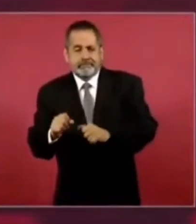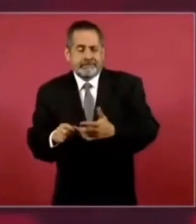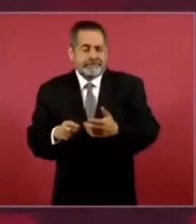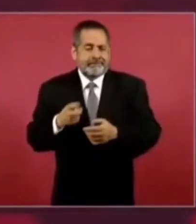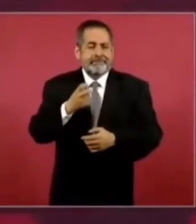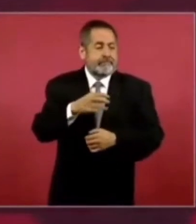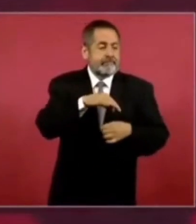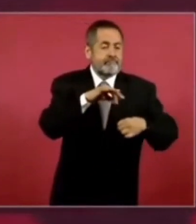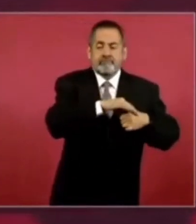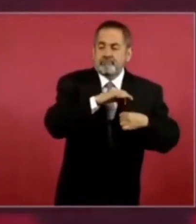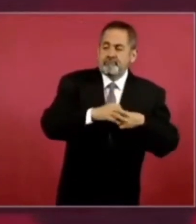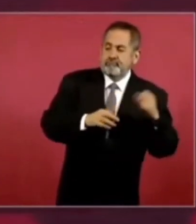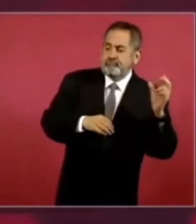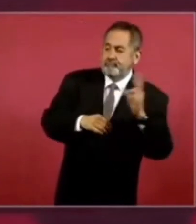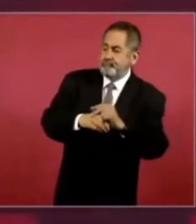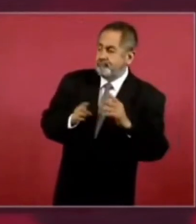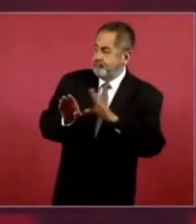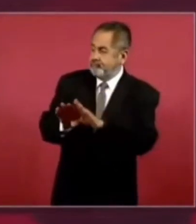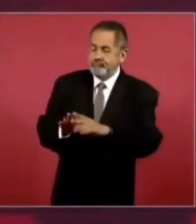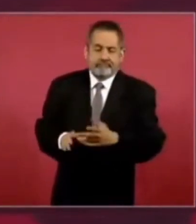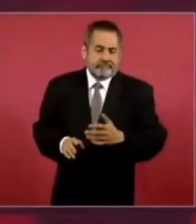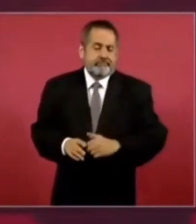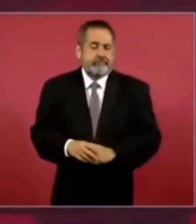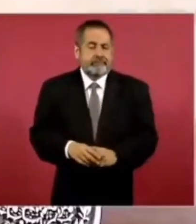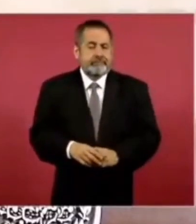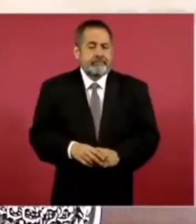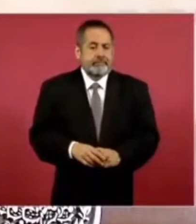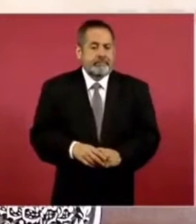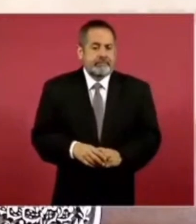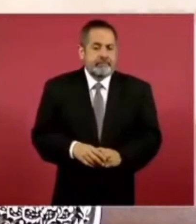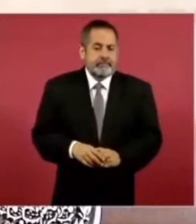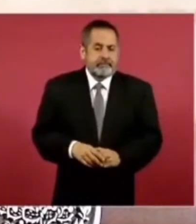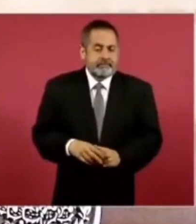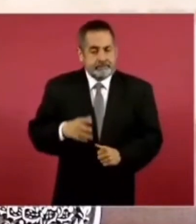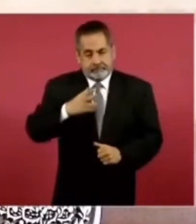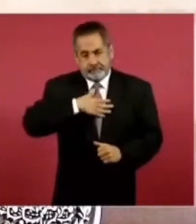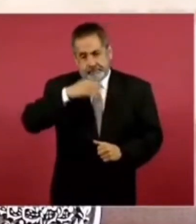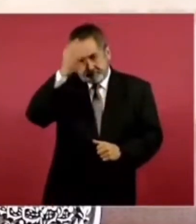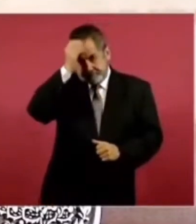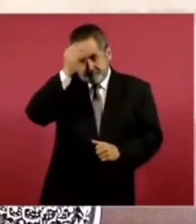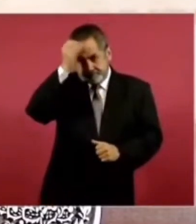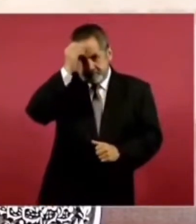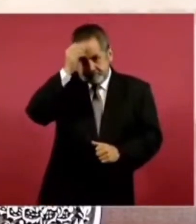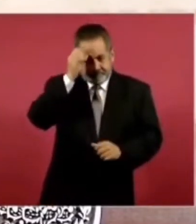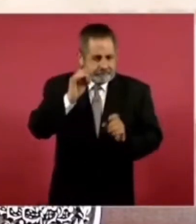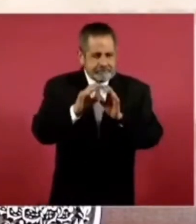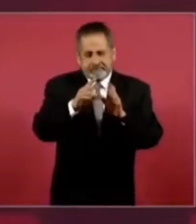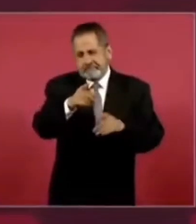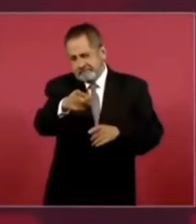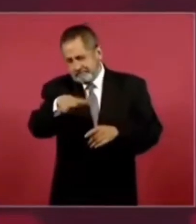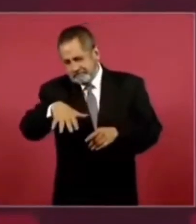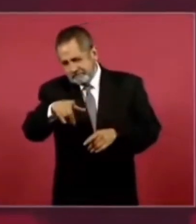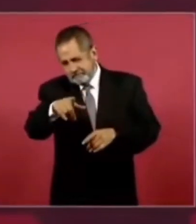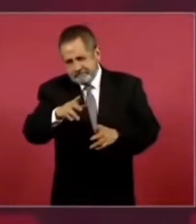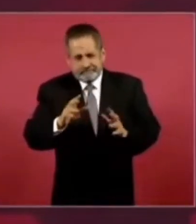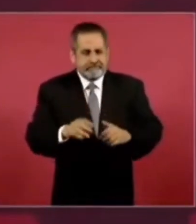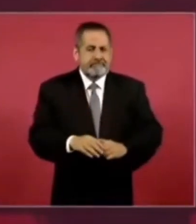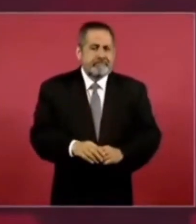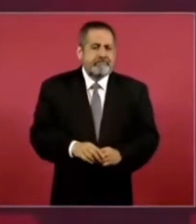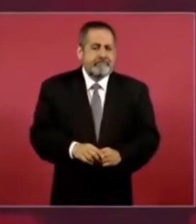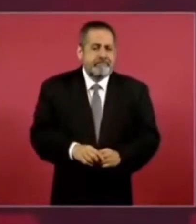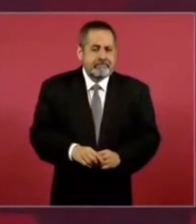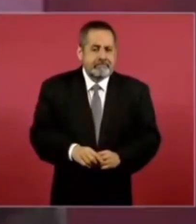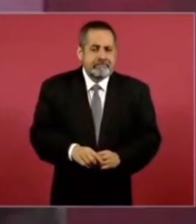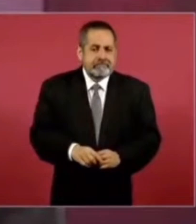bloqueo mi opinión ante estas cosas es que no